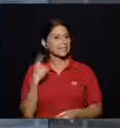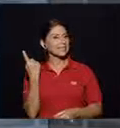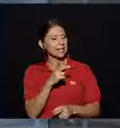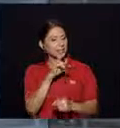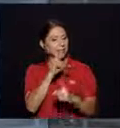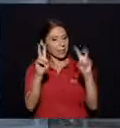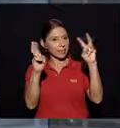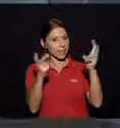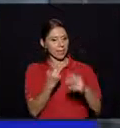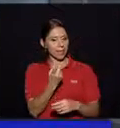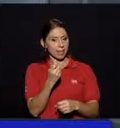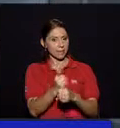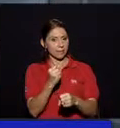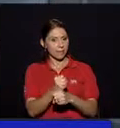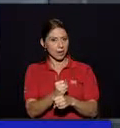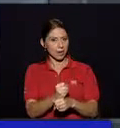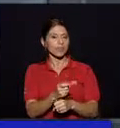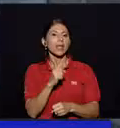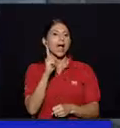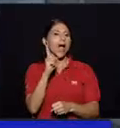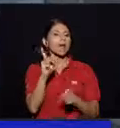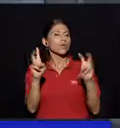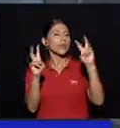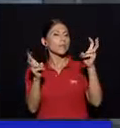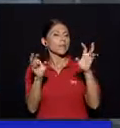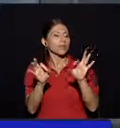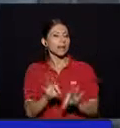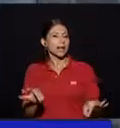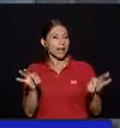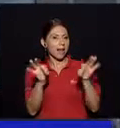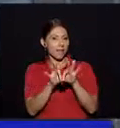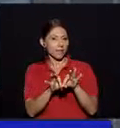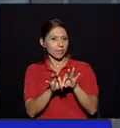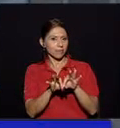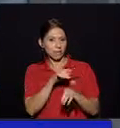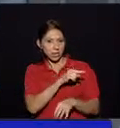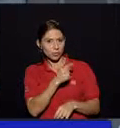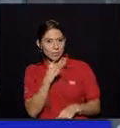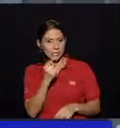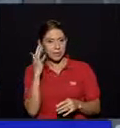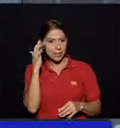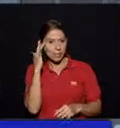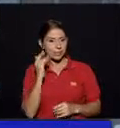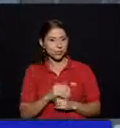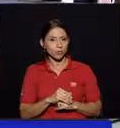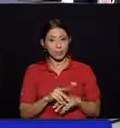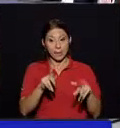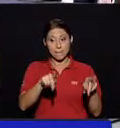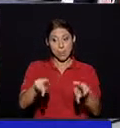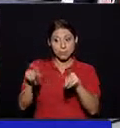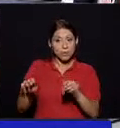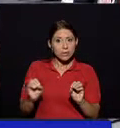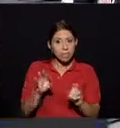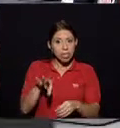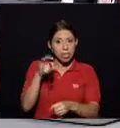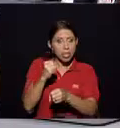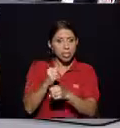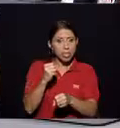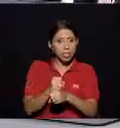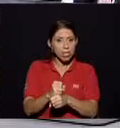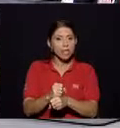Siempre sobre el tema del desempleo hay un elemento clave que ustedes también lo mencionan en el informe como una preocupación. La población